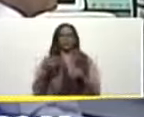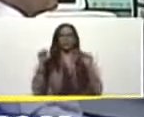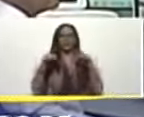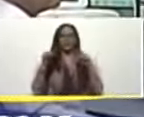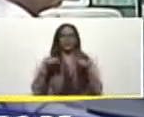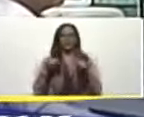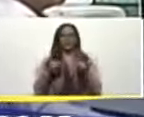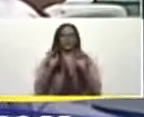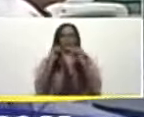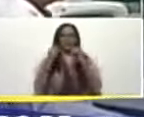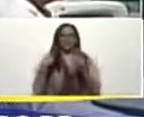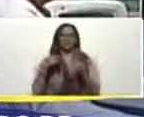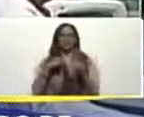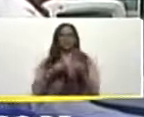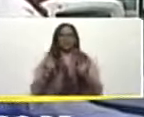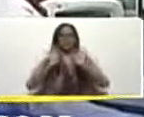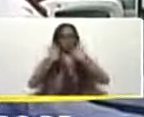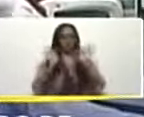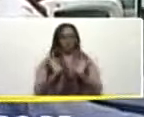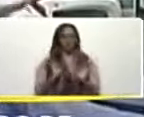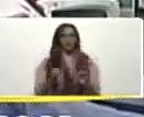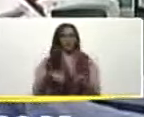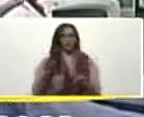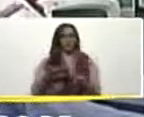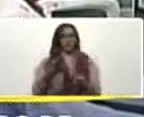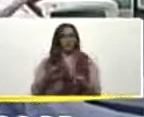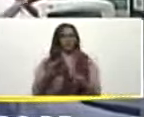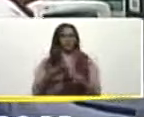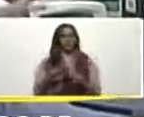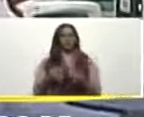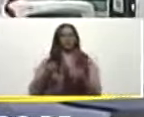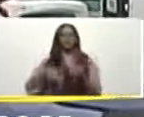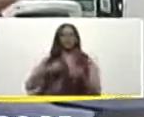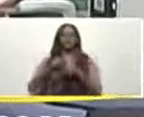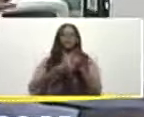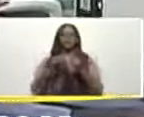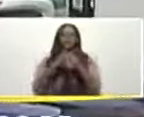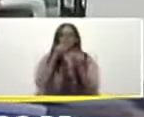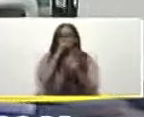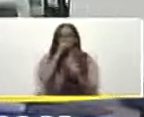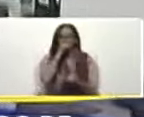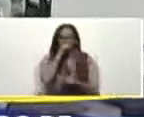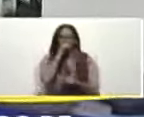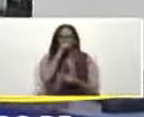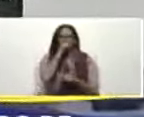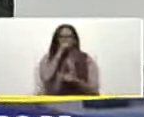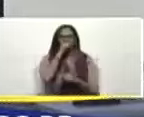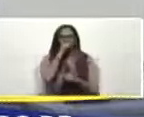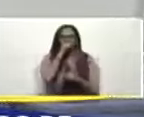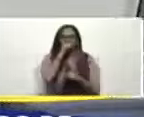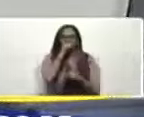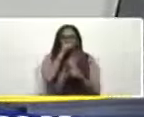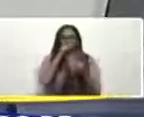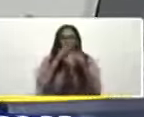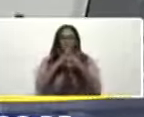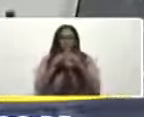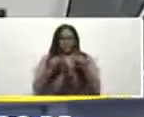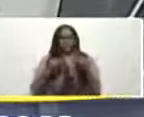señor presidente, tiene una característica fundamental, que además de poder hacer todo el análisis y poder ver la